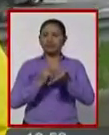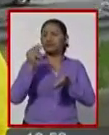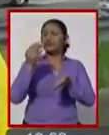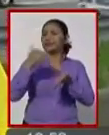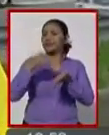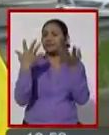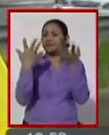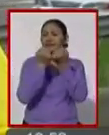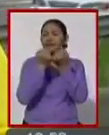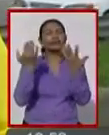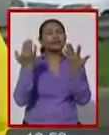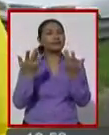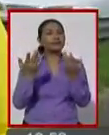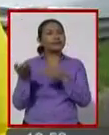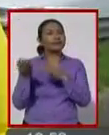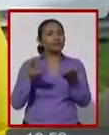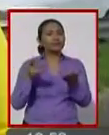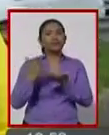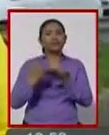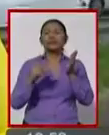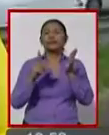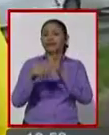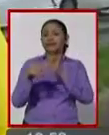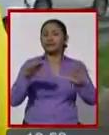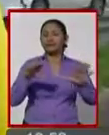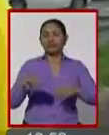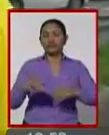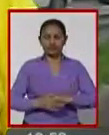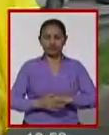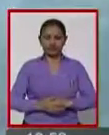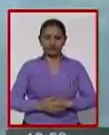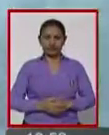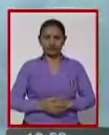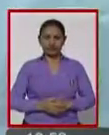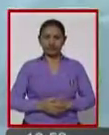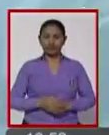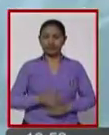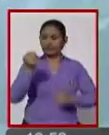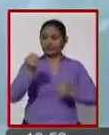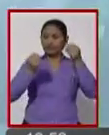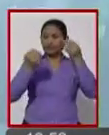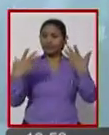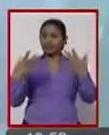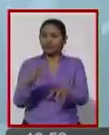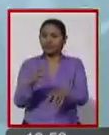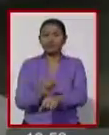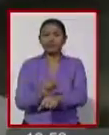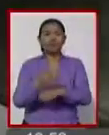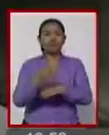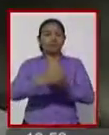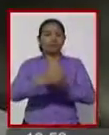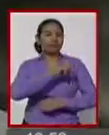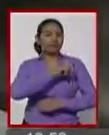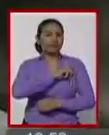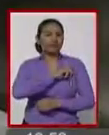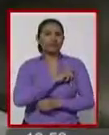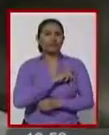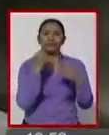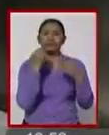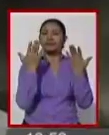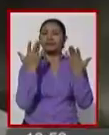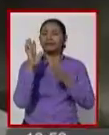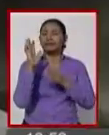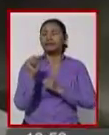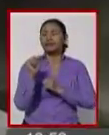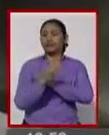más accidentes o esperamos que haya una muerte para poder recién actuar, digamos, con respecto a este tema. La conductora se encuentra arrestada en dependencia de tránsito a la espera de